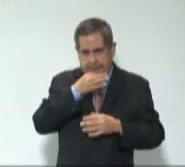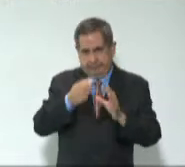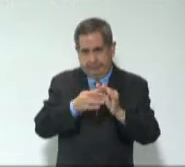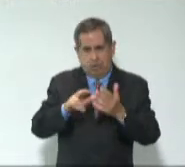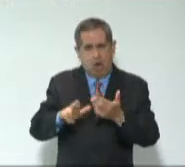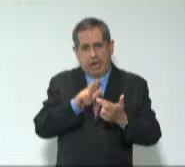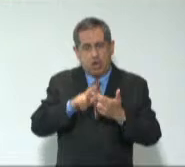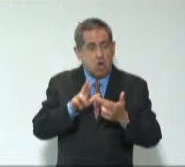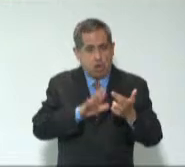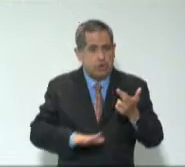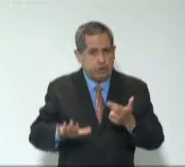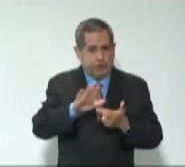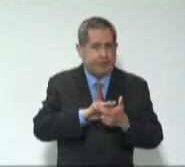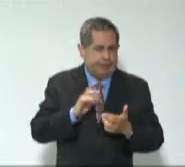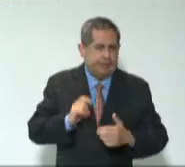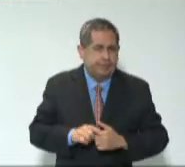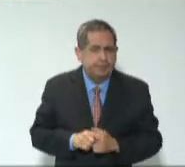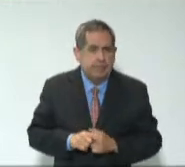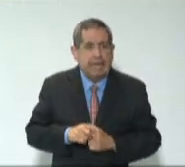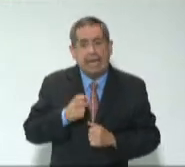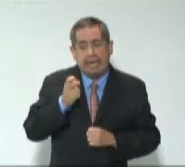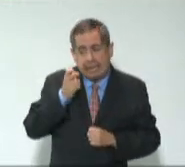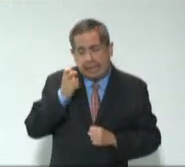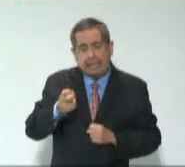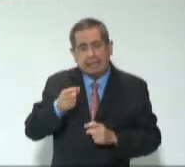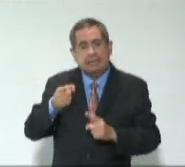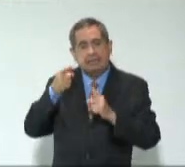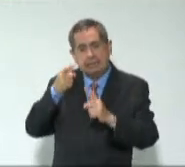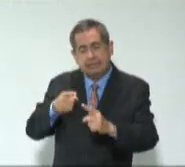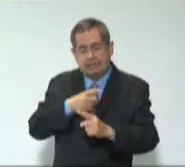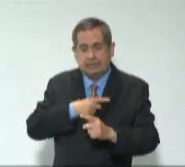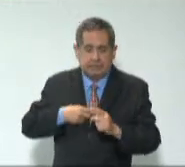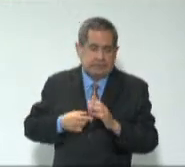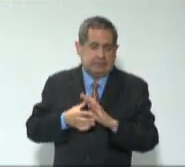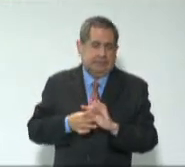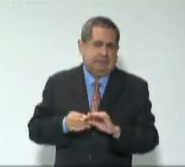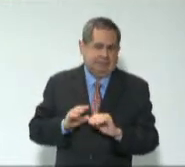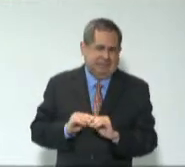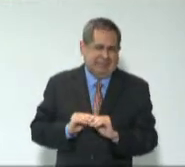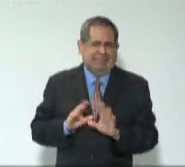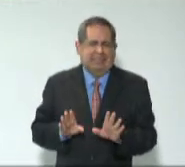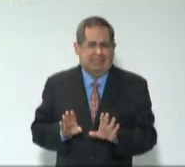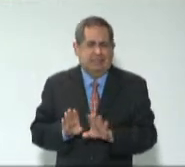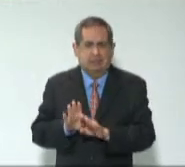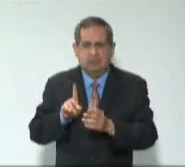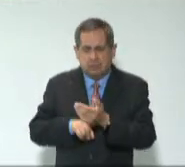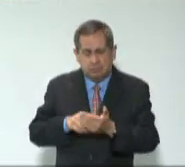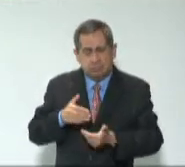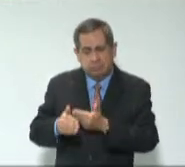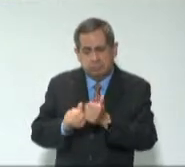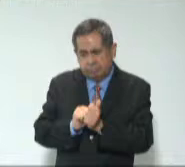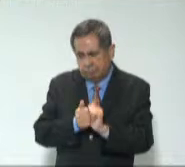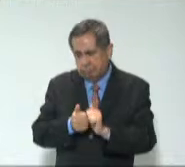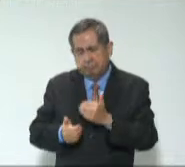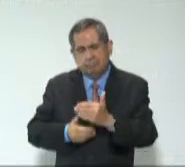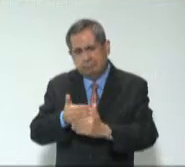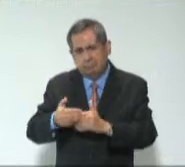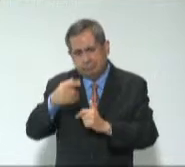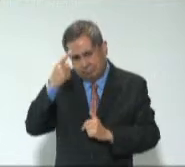es uno de los pendientes que tenemos que que abordar como una un área para el